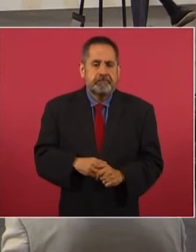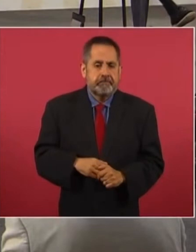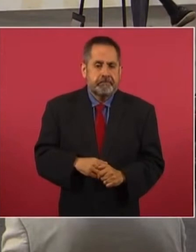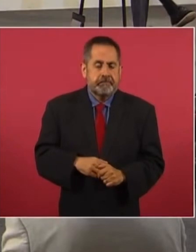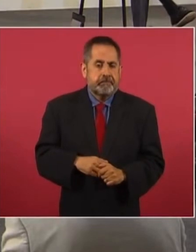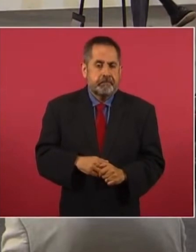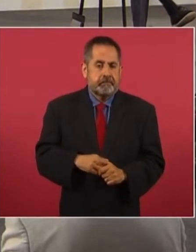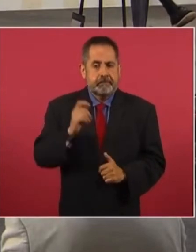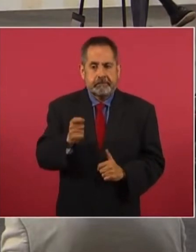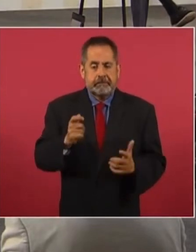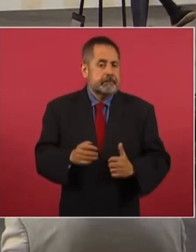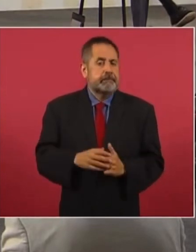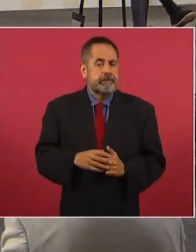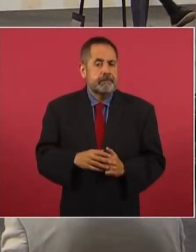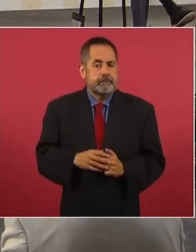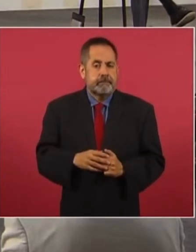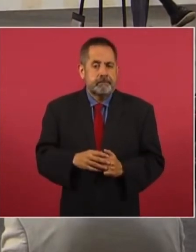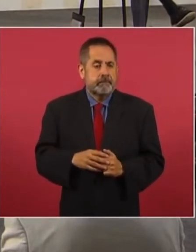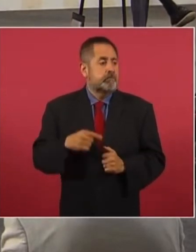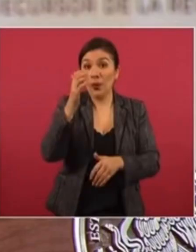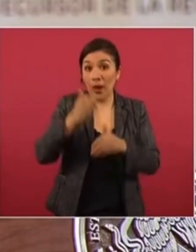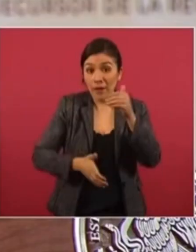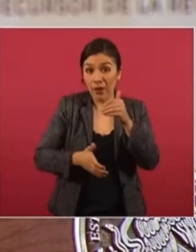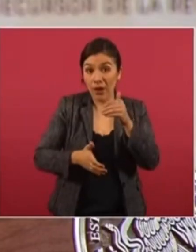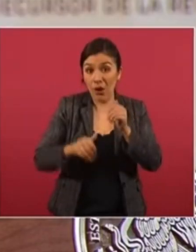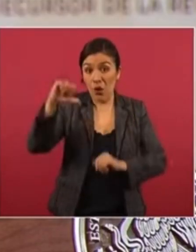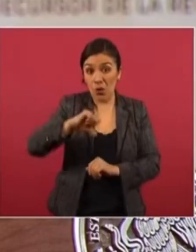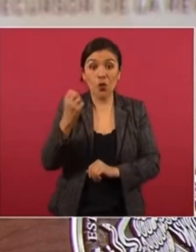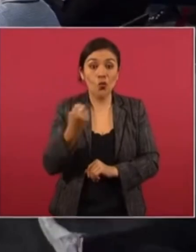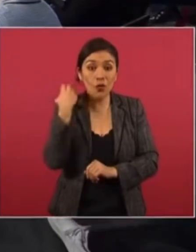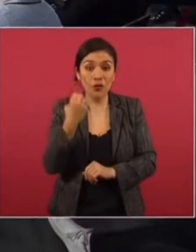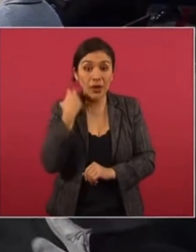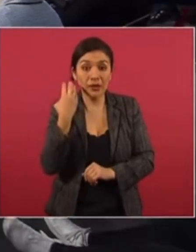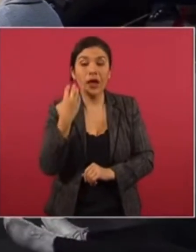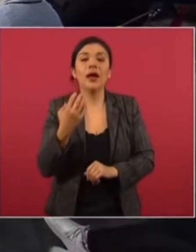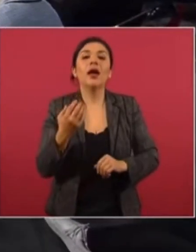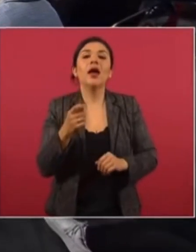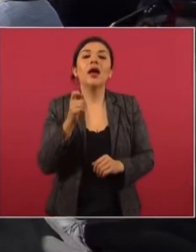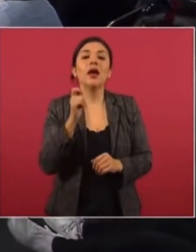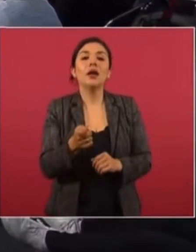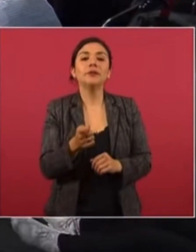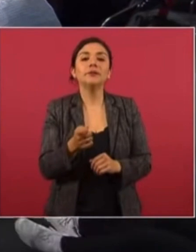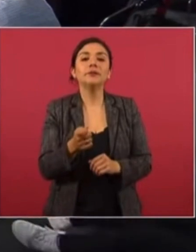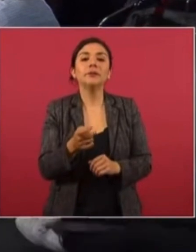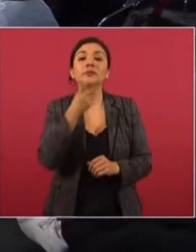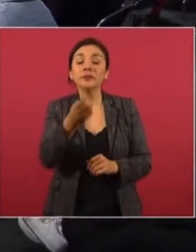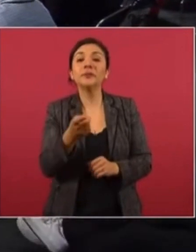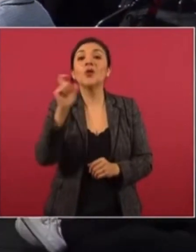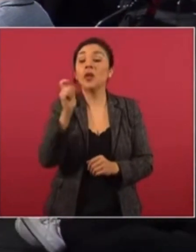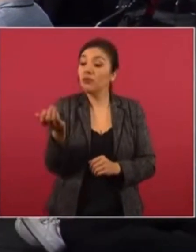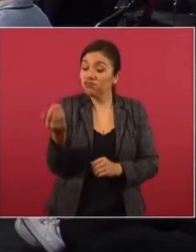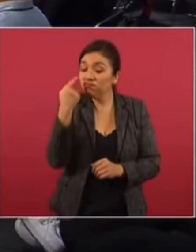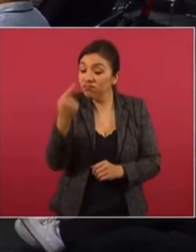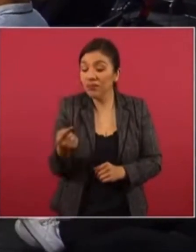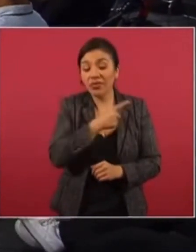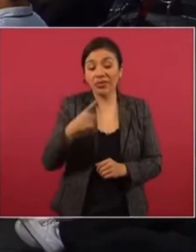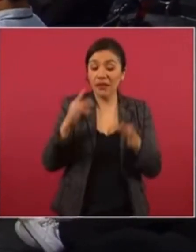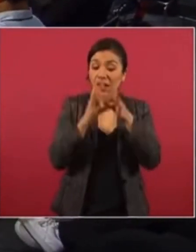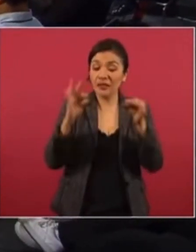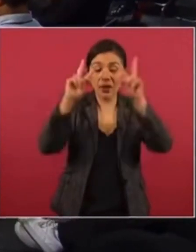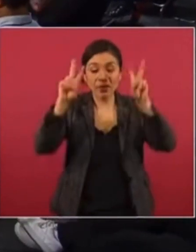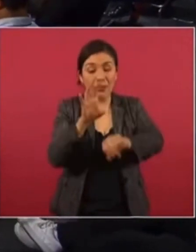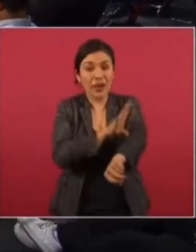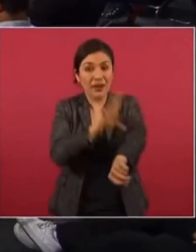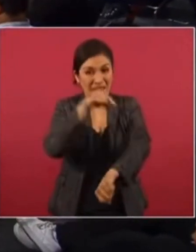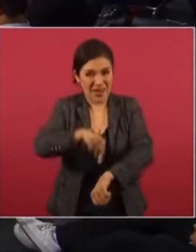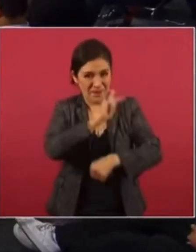que ellos pues imponían las políticas, con esto de que nos van a llamar a cuentas, ¿no? Para que expliquemos la política energética de